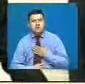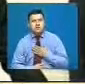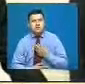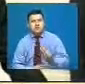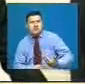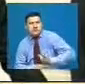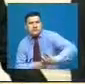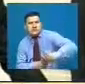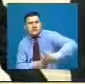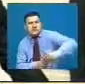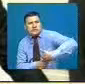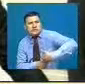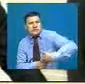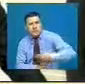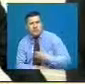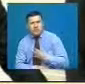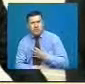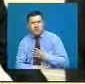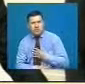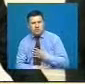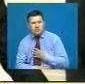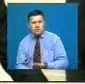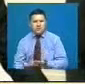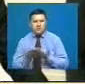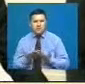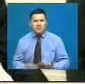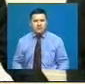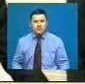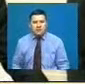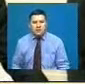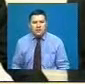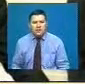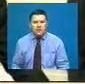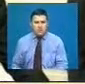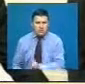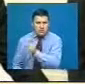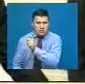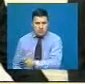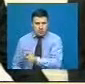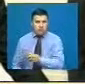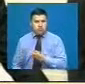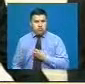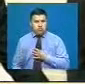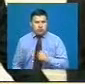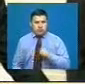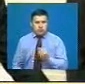en función de las oportunidades que le ha dado. Usted ha sido una persona con muchas